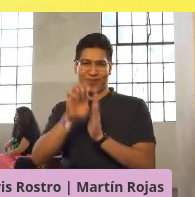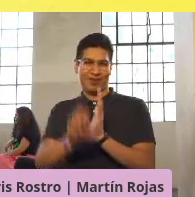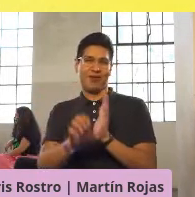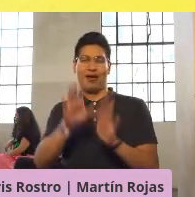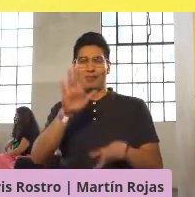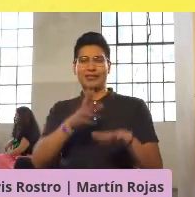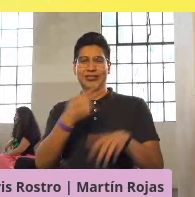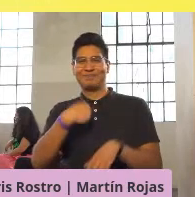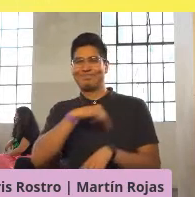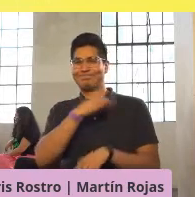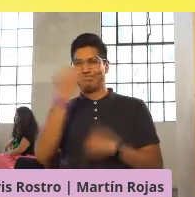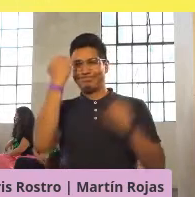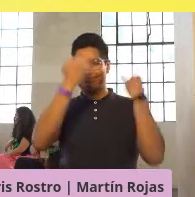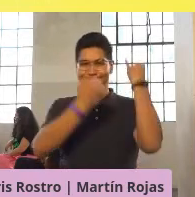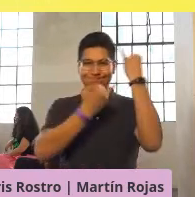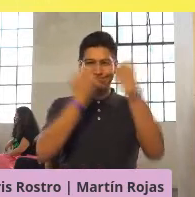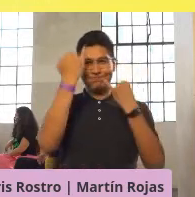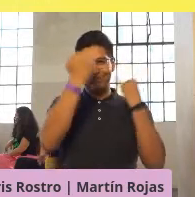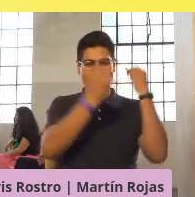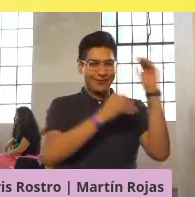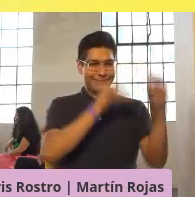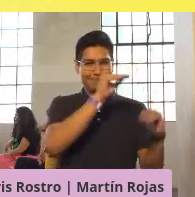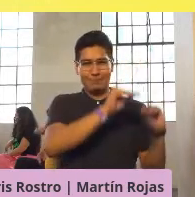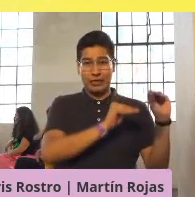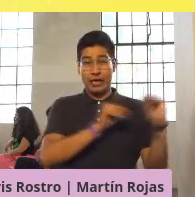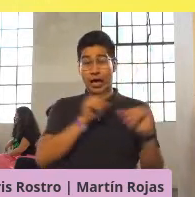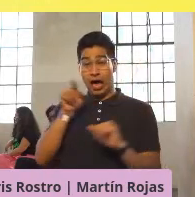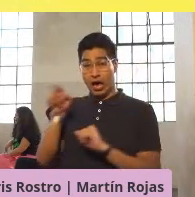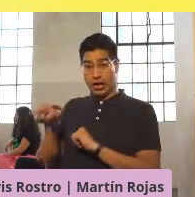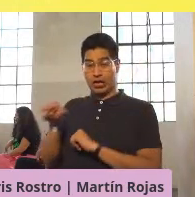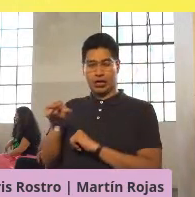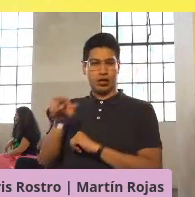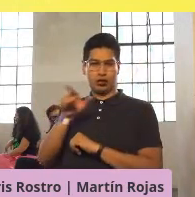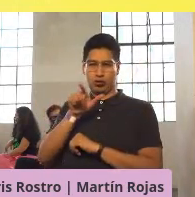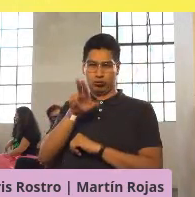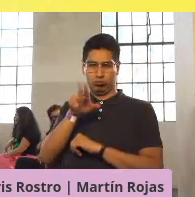debrayes creativos, ellas están como procurando todas las